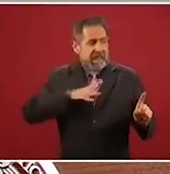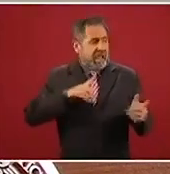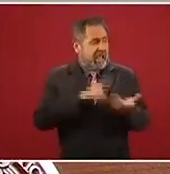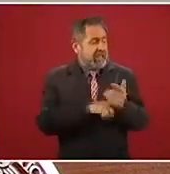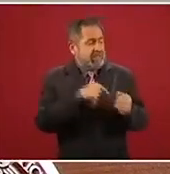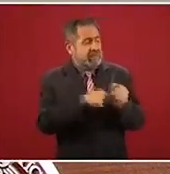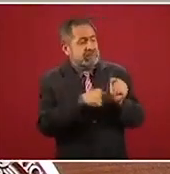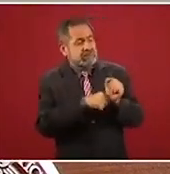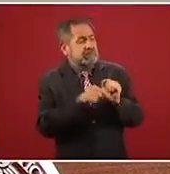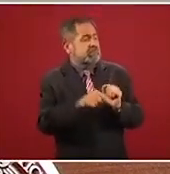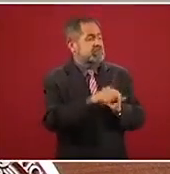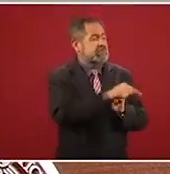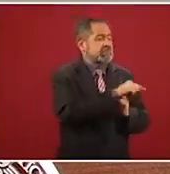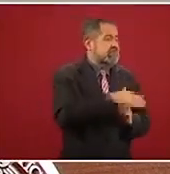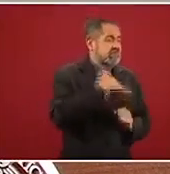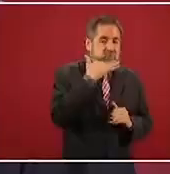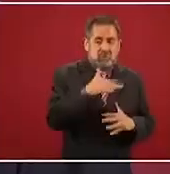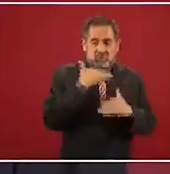es